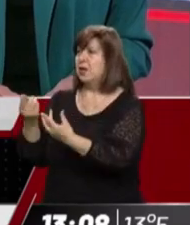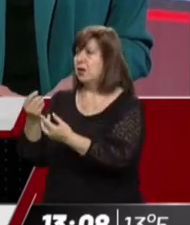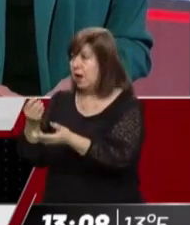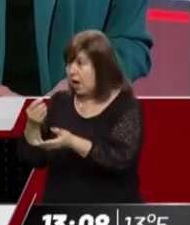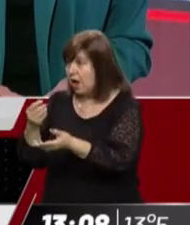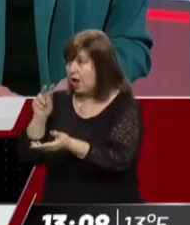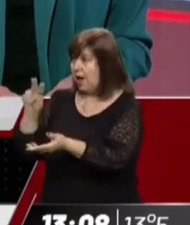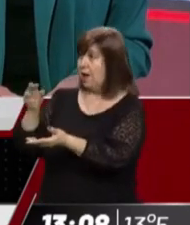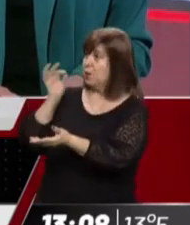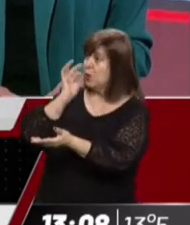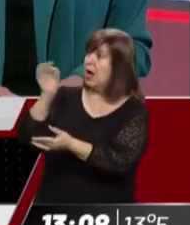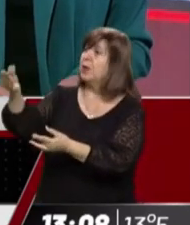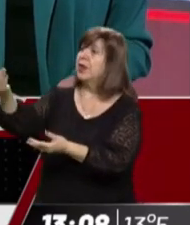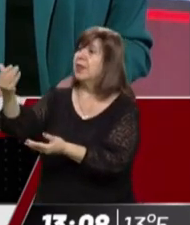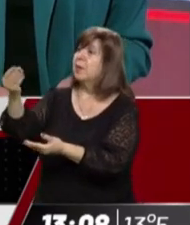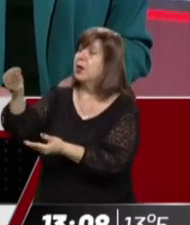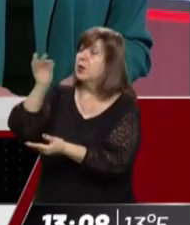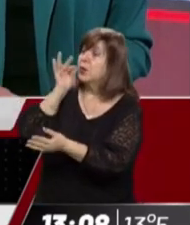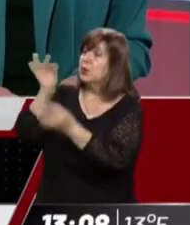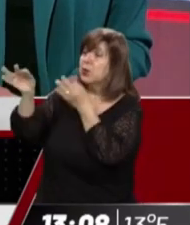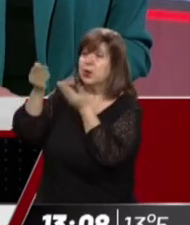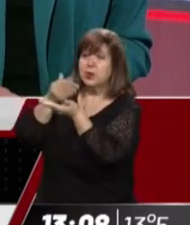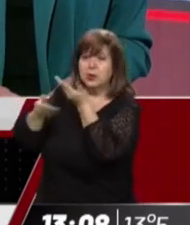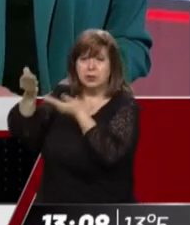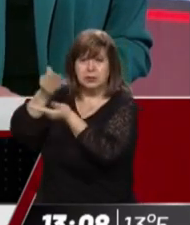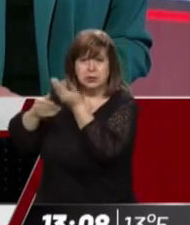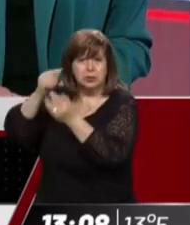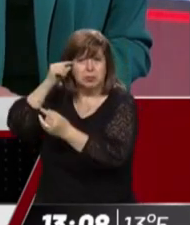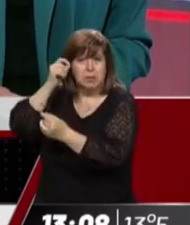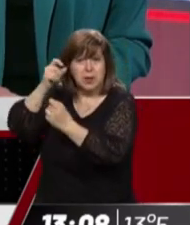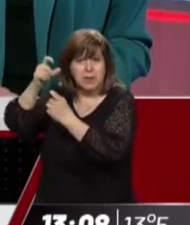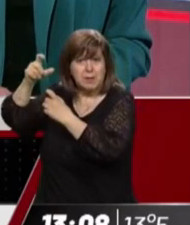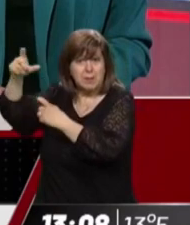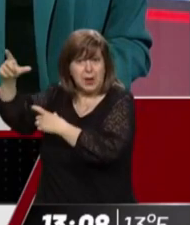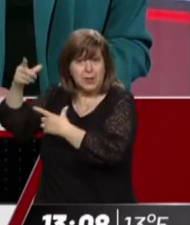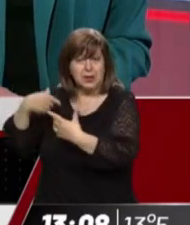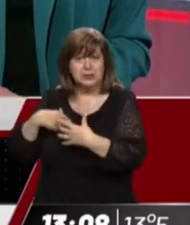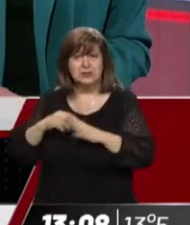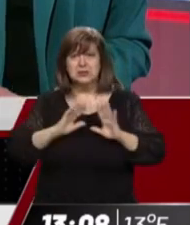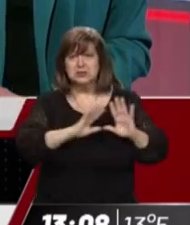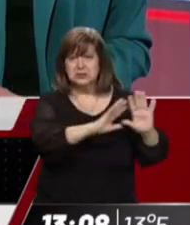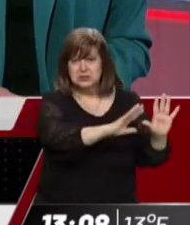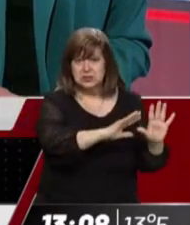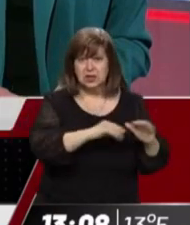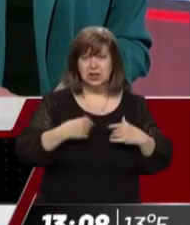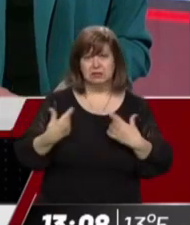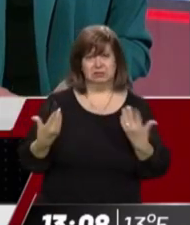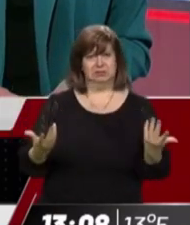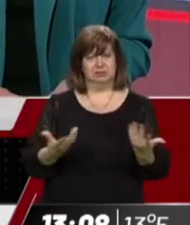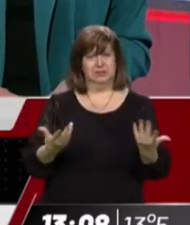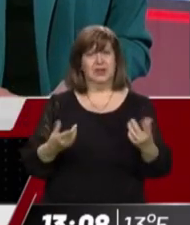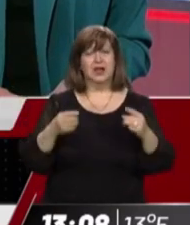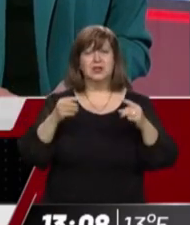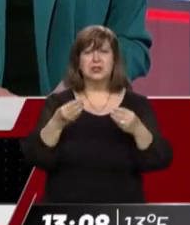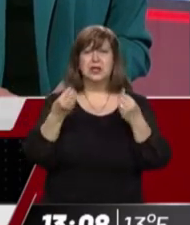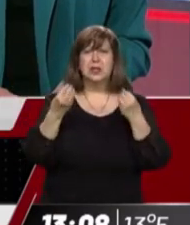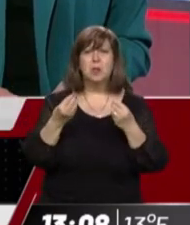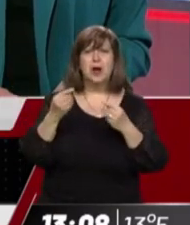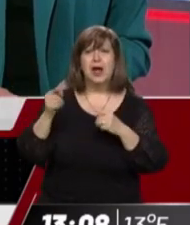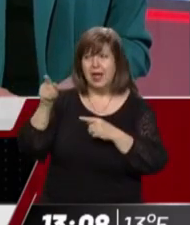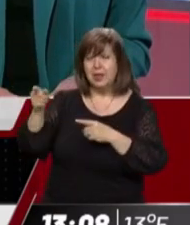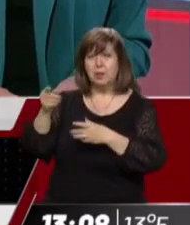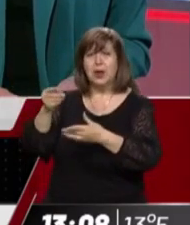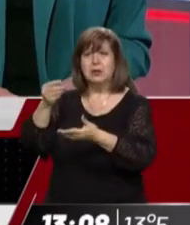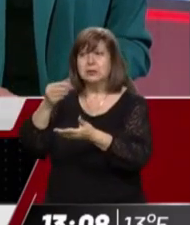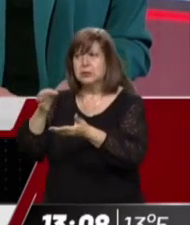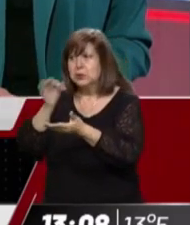no entiende y solo considera que el otro elige eso y nada más. No, primero hay una elección, pero ya cuando se transforma en